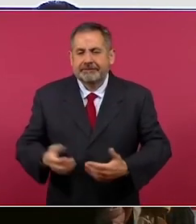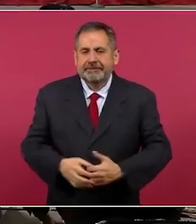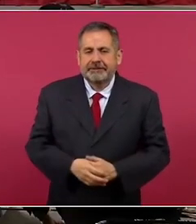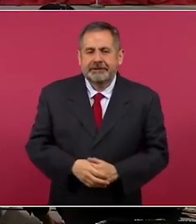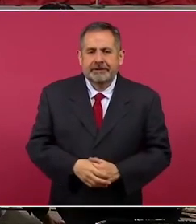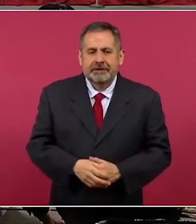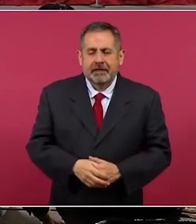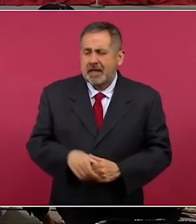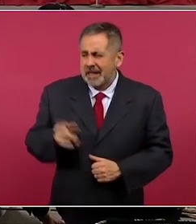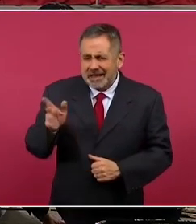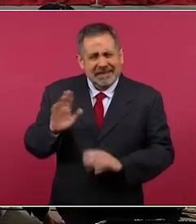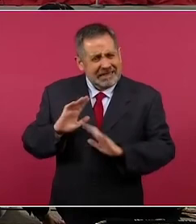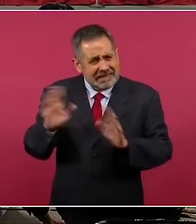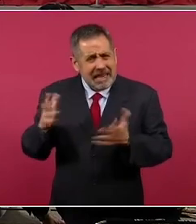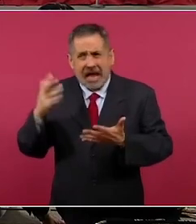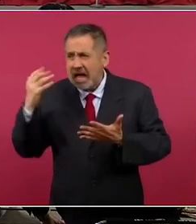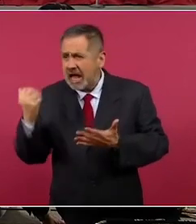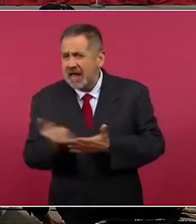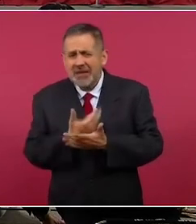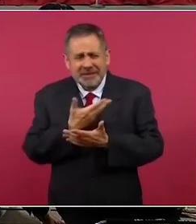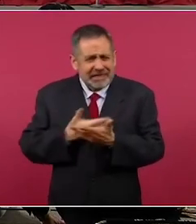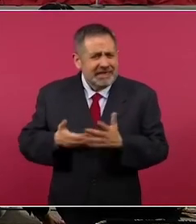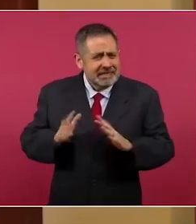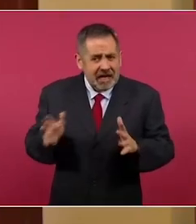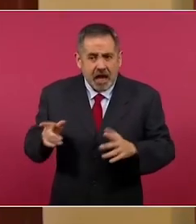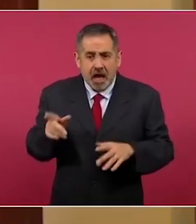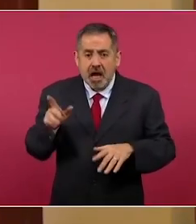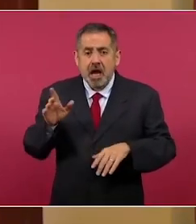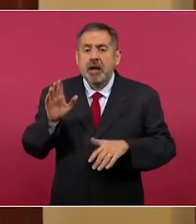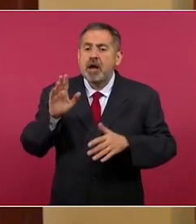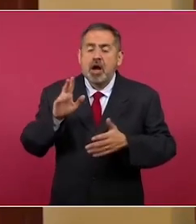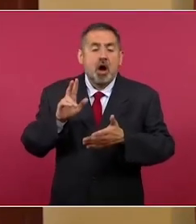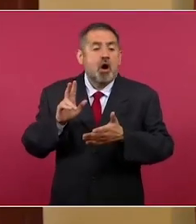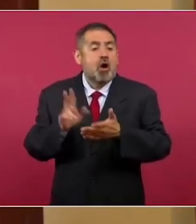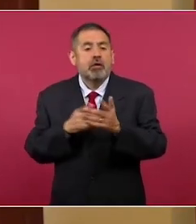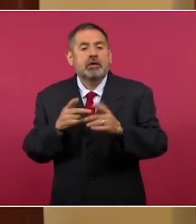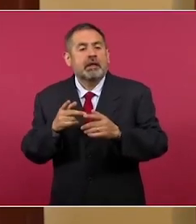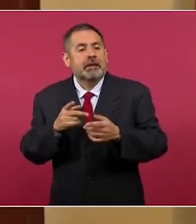Ya tuvo lo que quiso, ahora va de regreso.